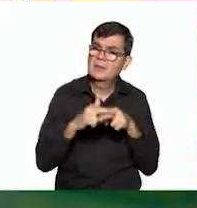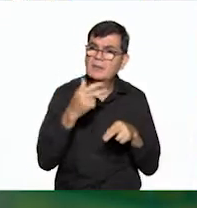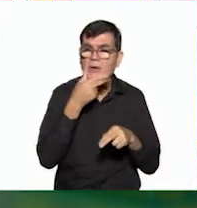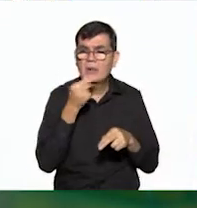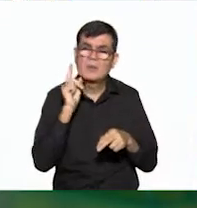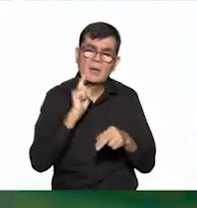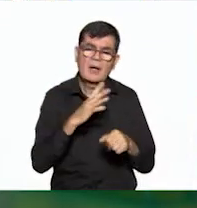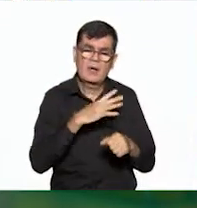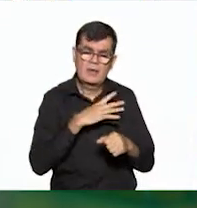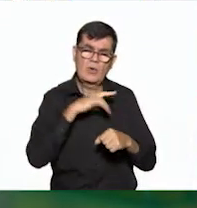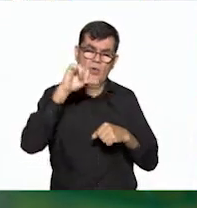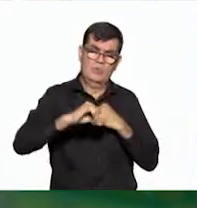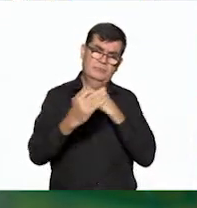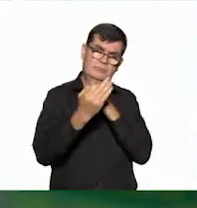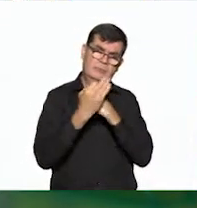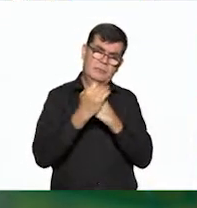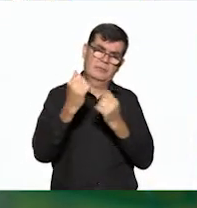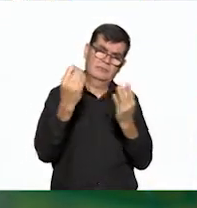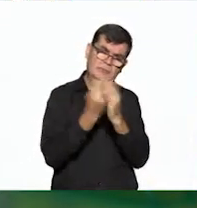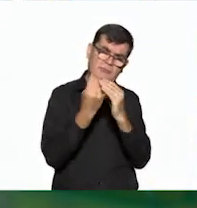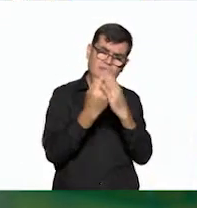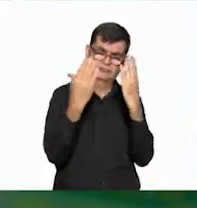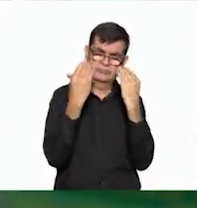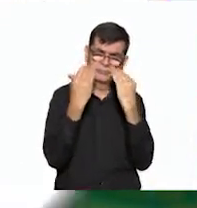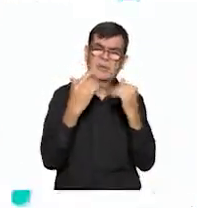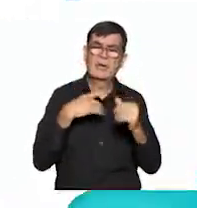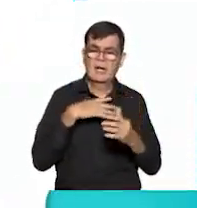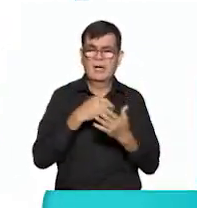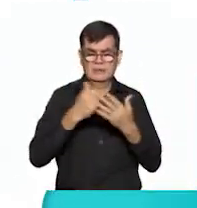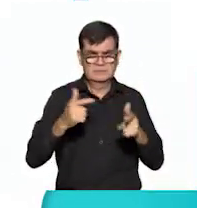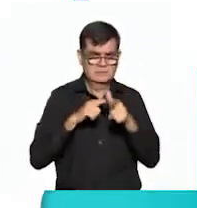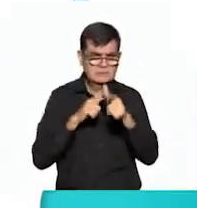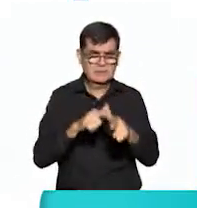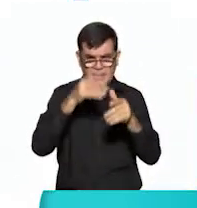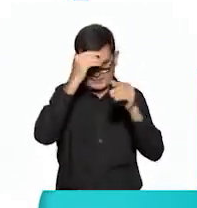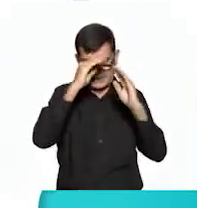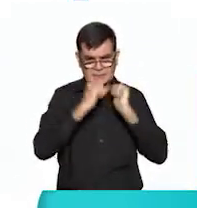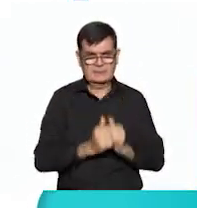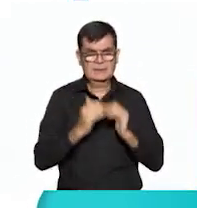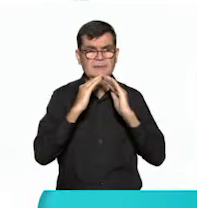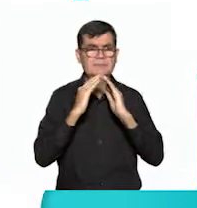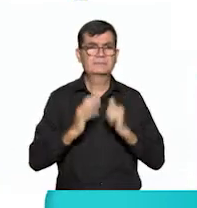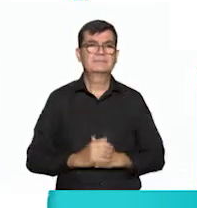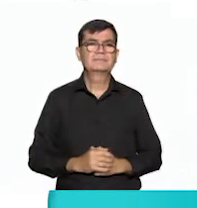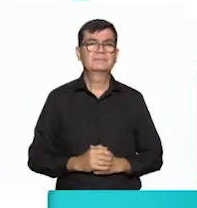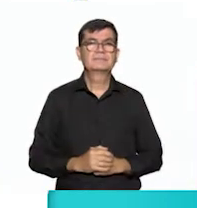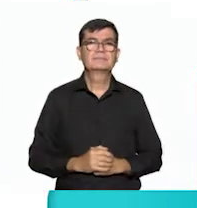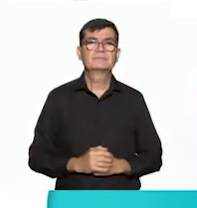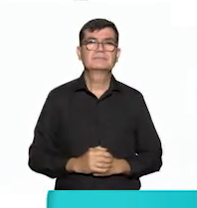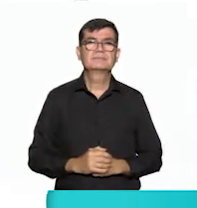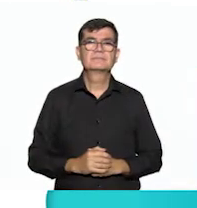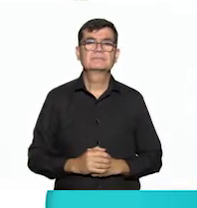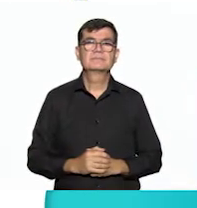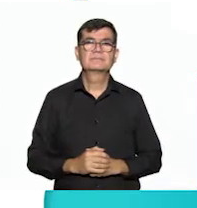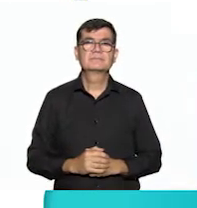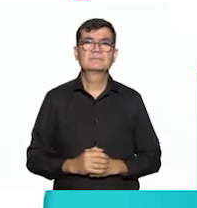a los maestros que el día de hoy nos dieron clases. Continuamos aquí en Aprende en Casa.